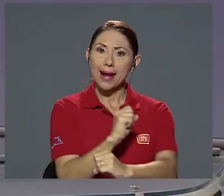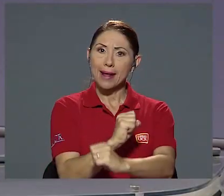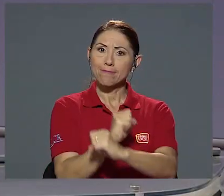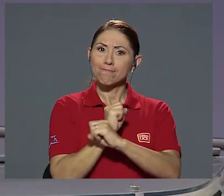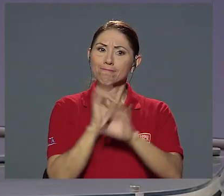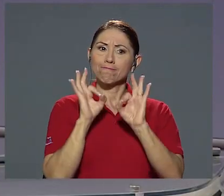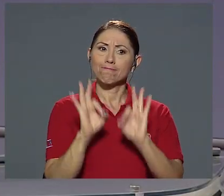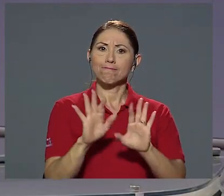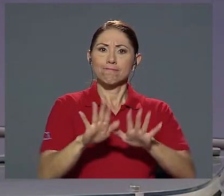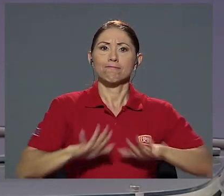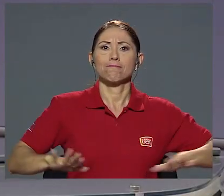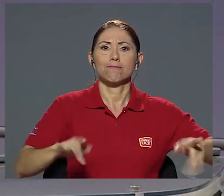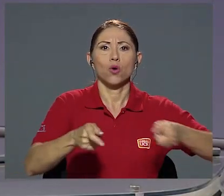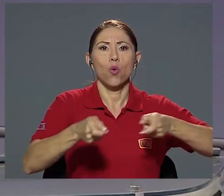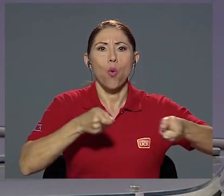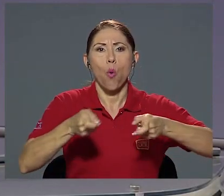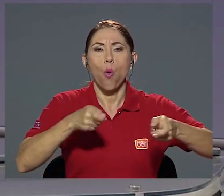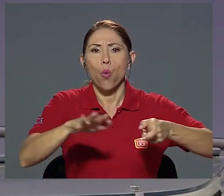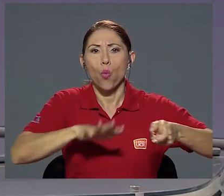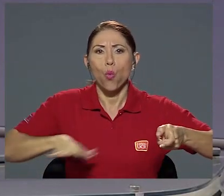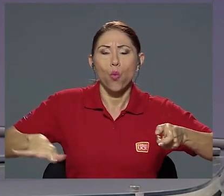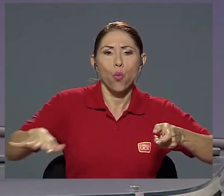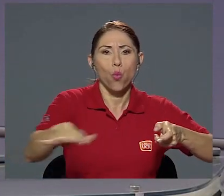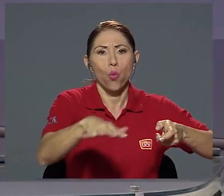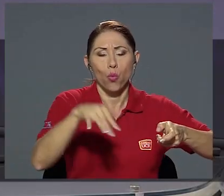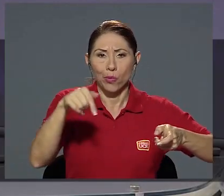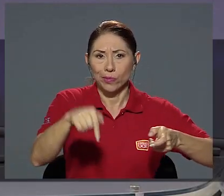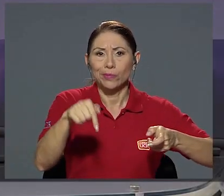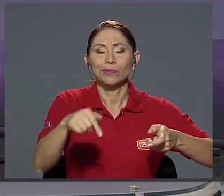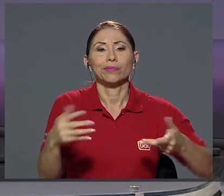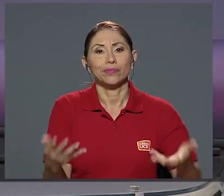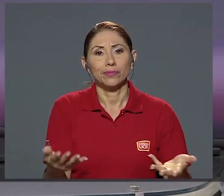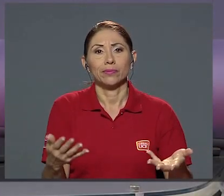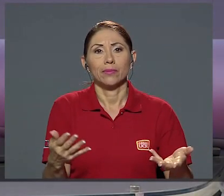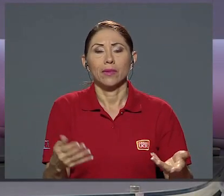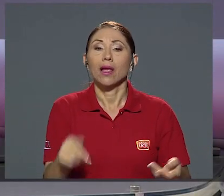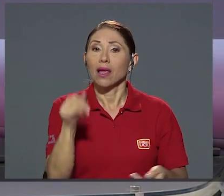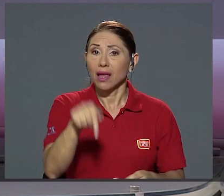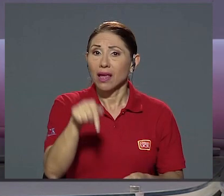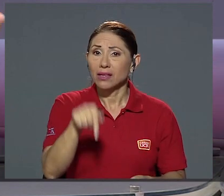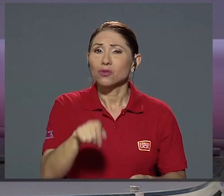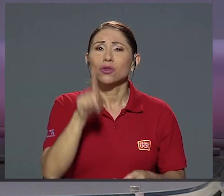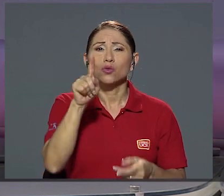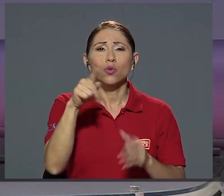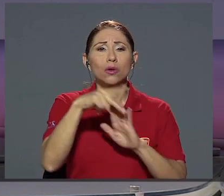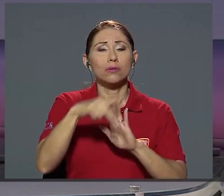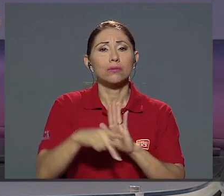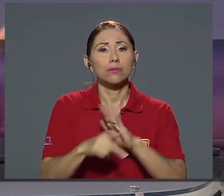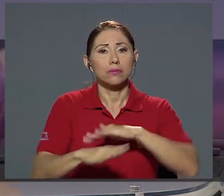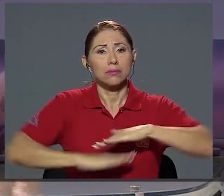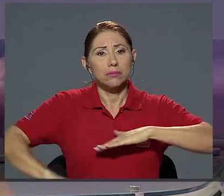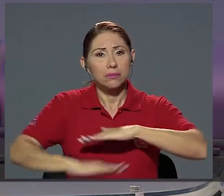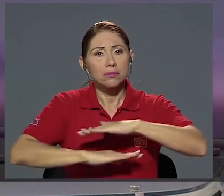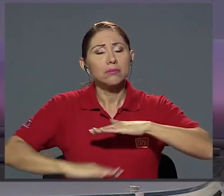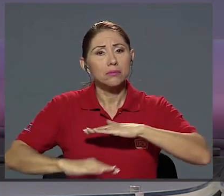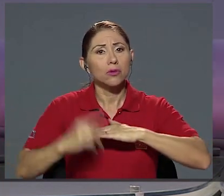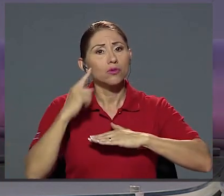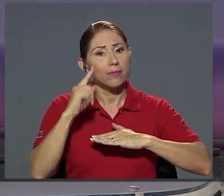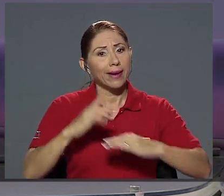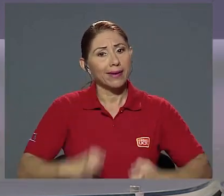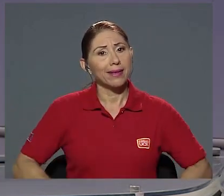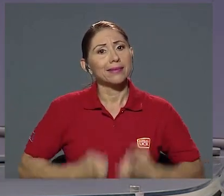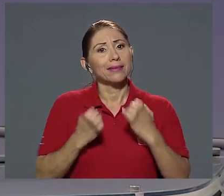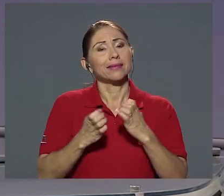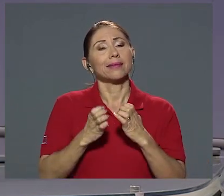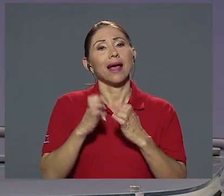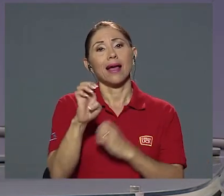control territorial de ese espacio. Y eso es uno de los principios básicos para que exista